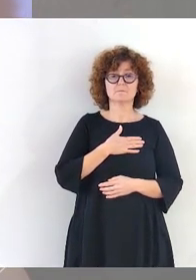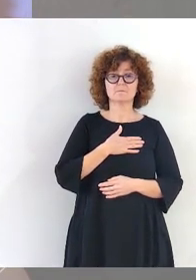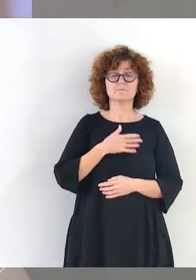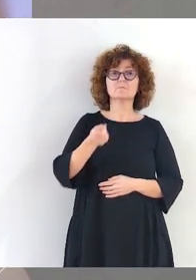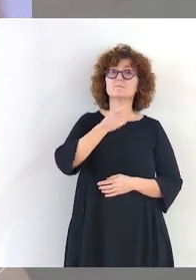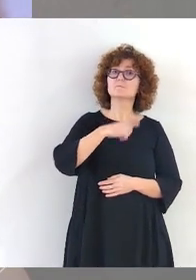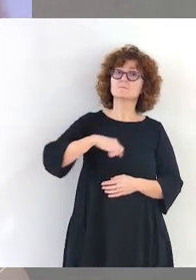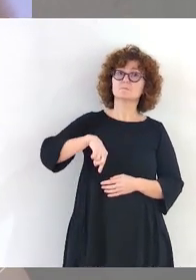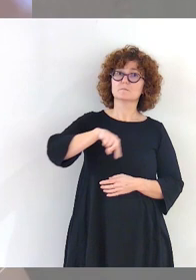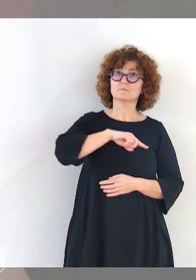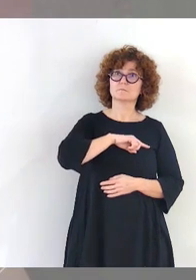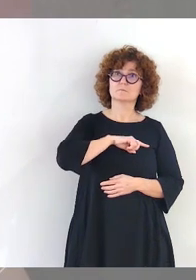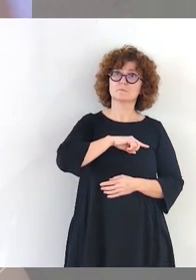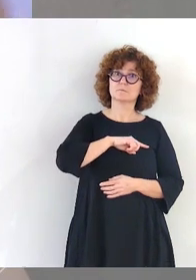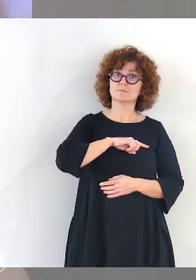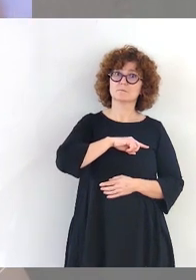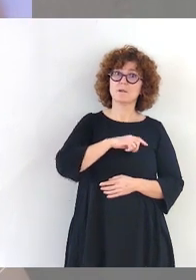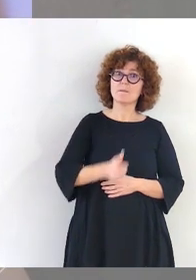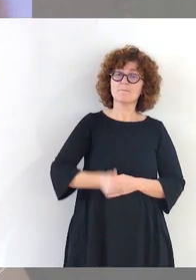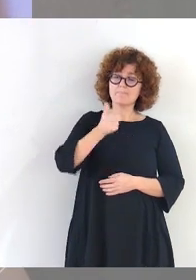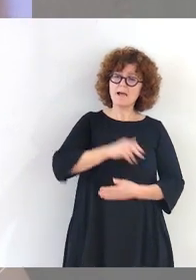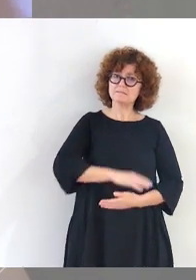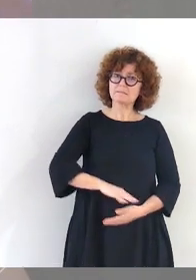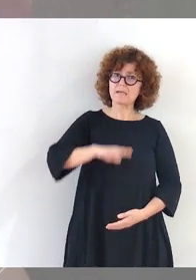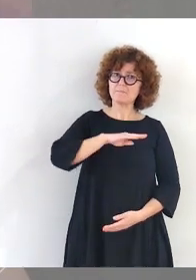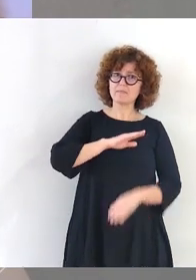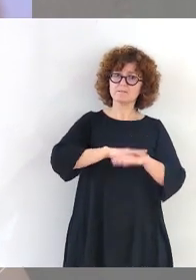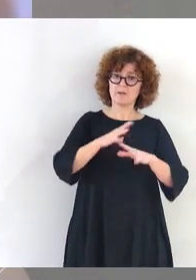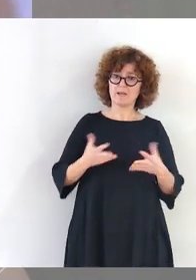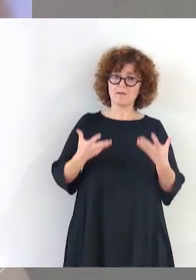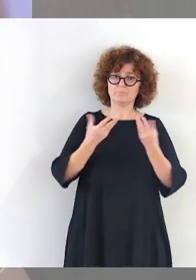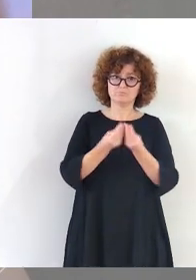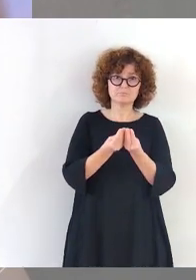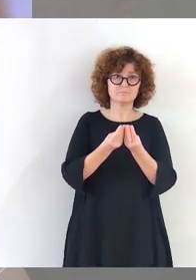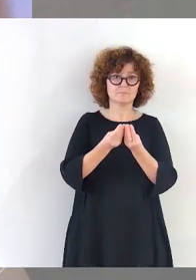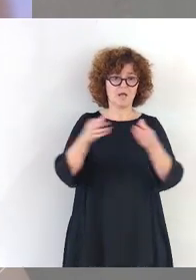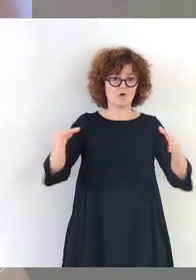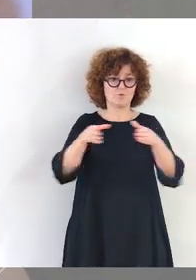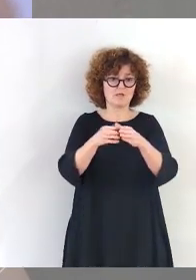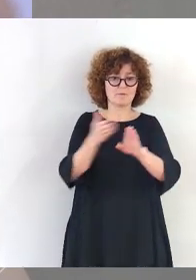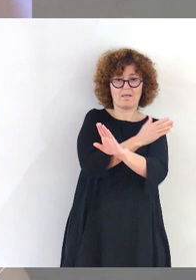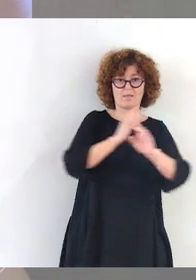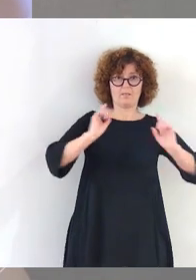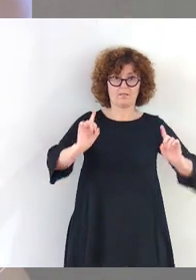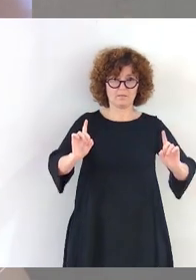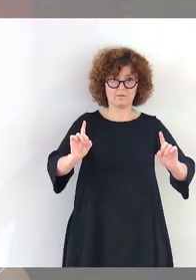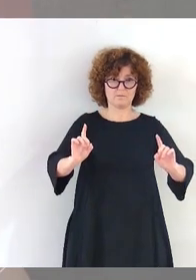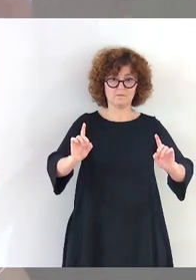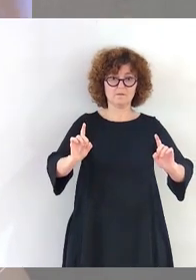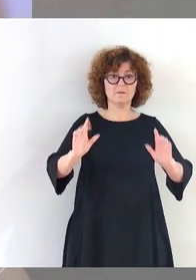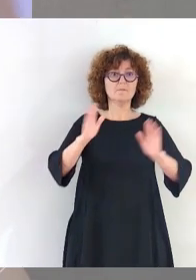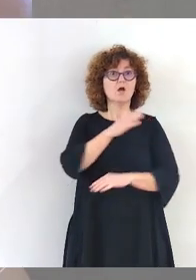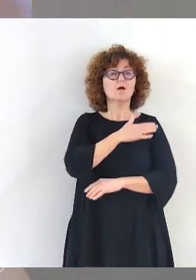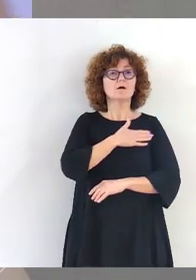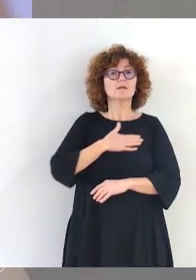capaces de acompañar a comunidades para prepararse para desastres naturales pero yo quiero